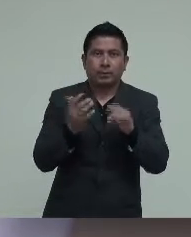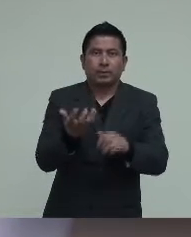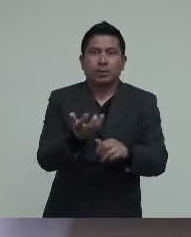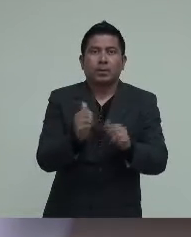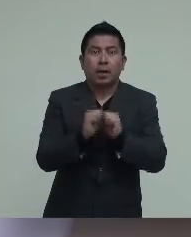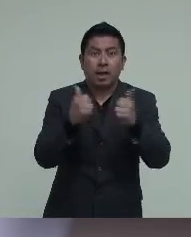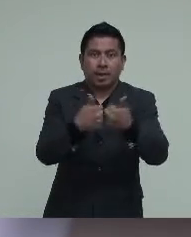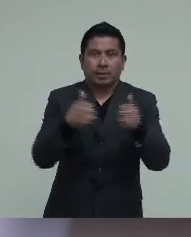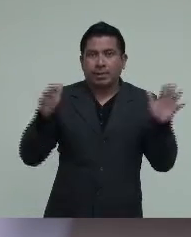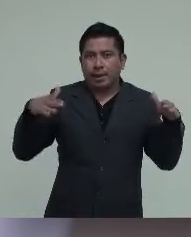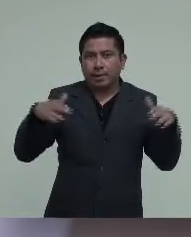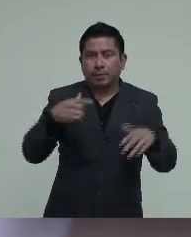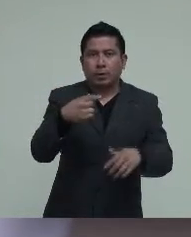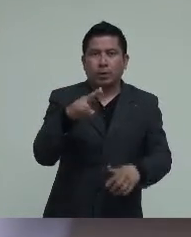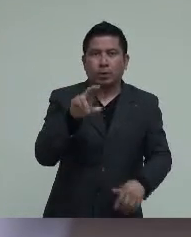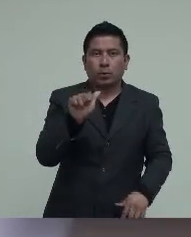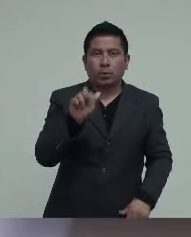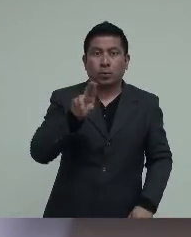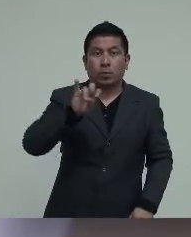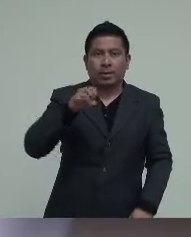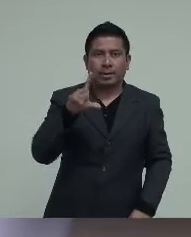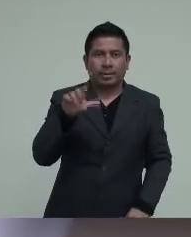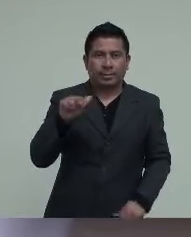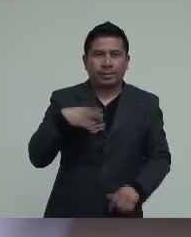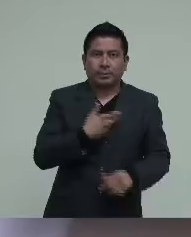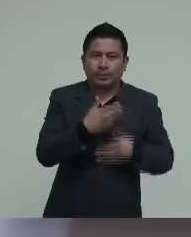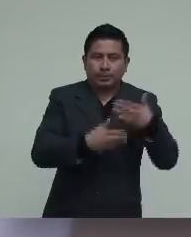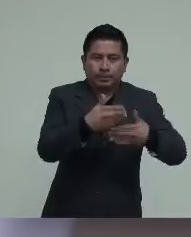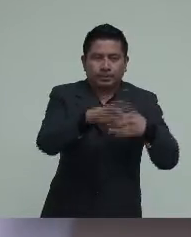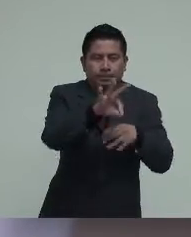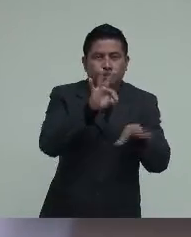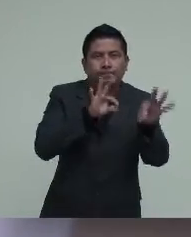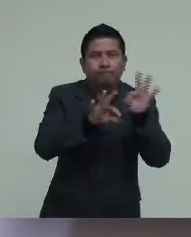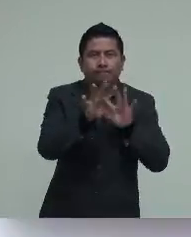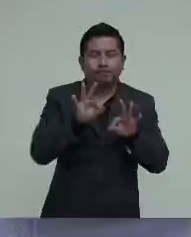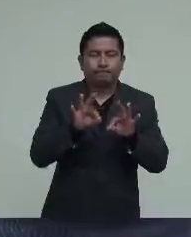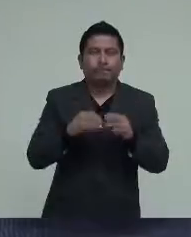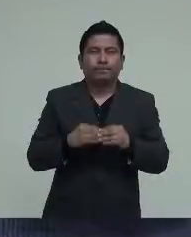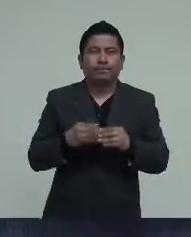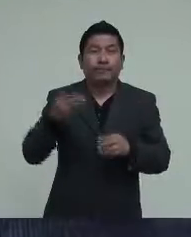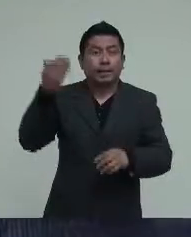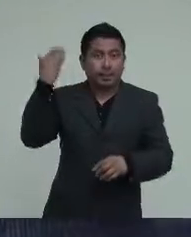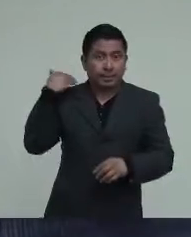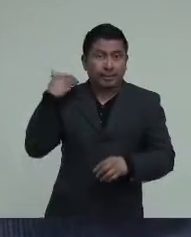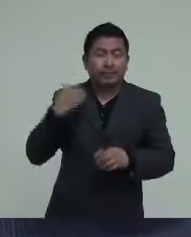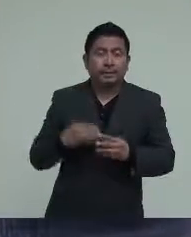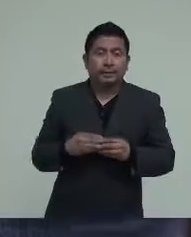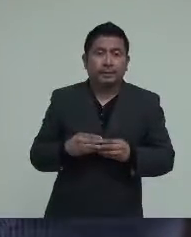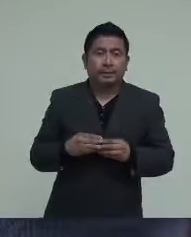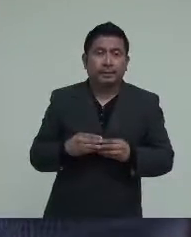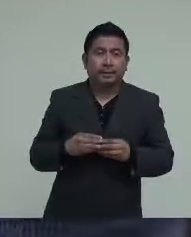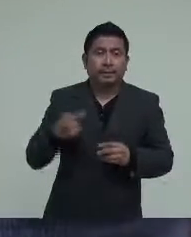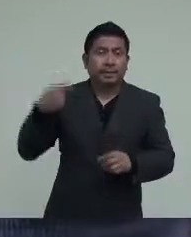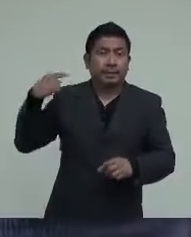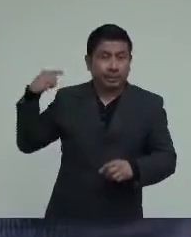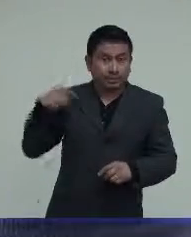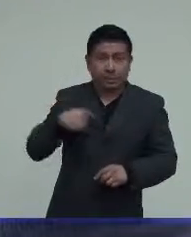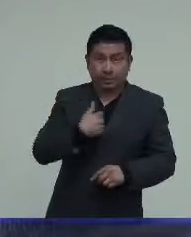la organización Angelitos de Guarjil y empezó un proceso de selección, ¿verdad? Cuando